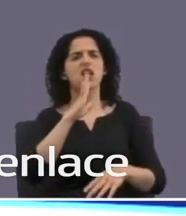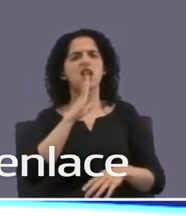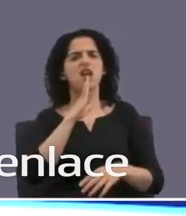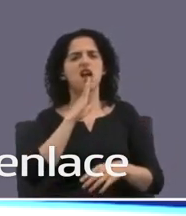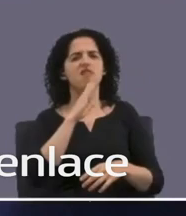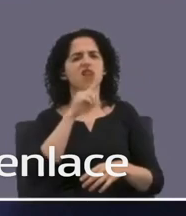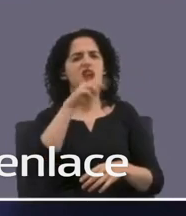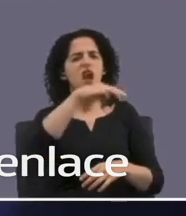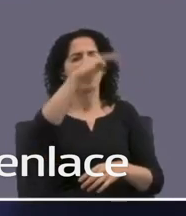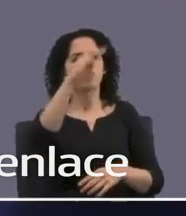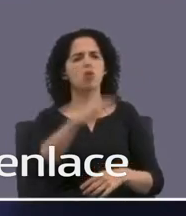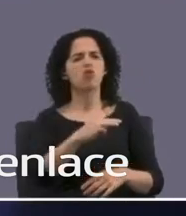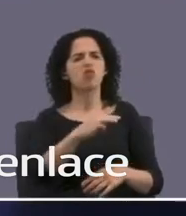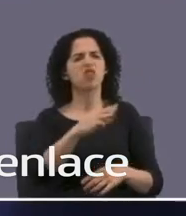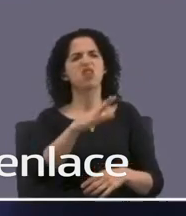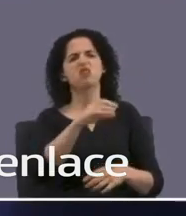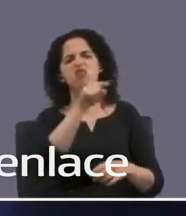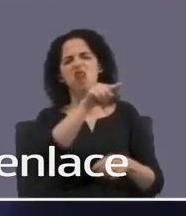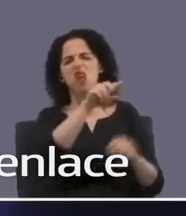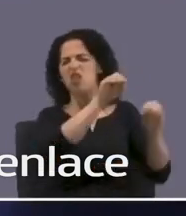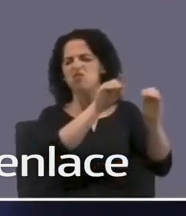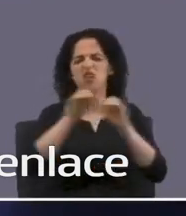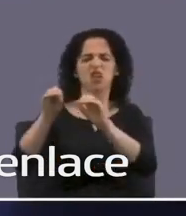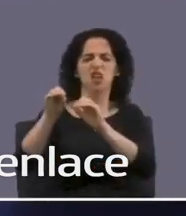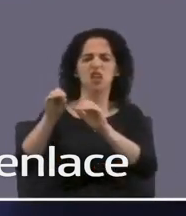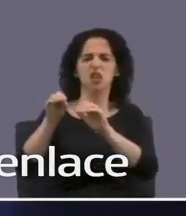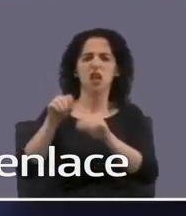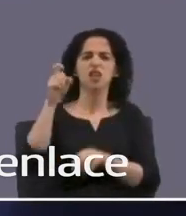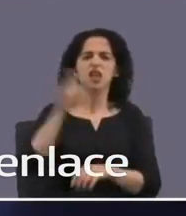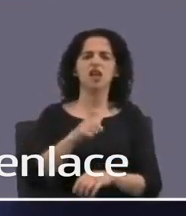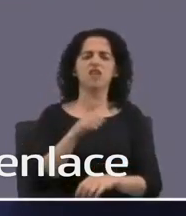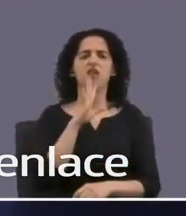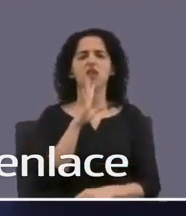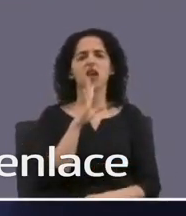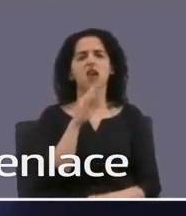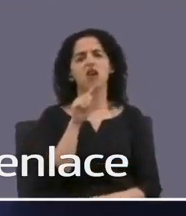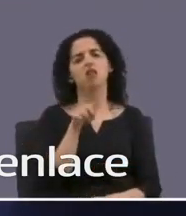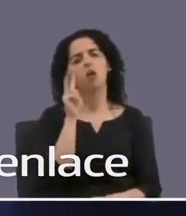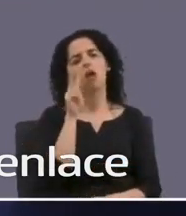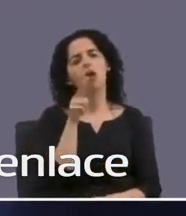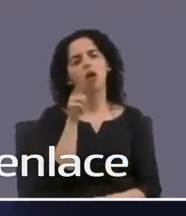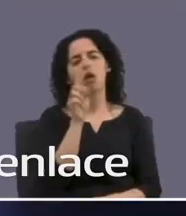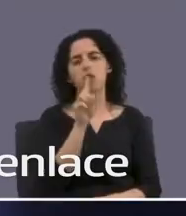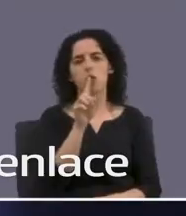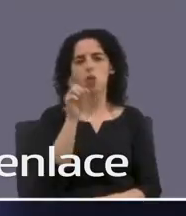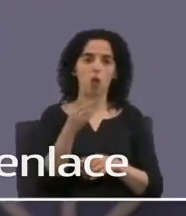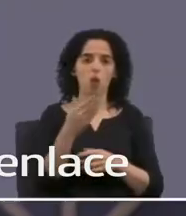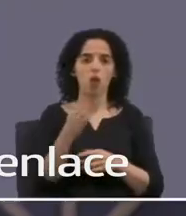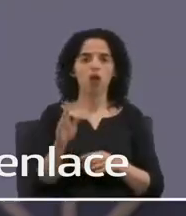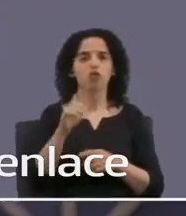ese monte, quítate. Al monte hay que hablarle, si no, nunca se va a quitar.